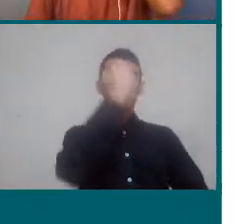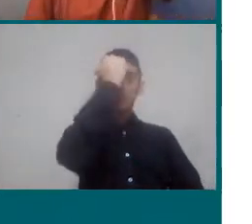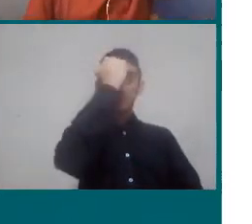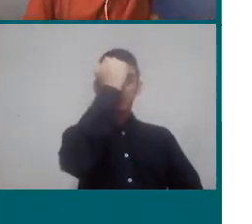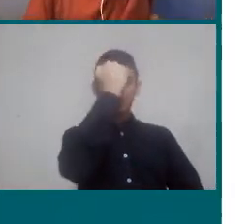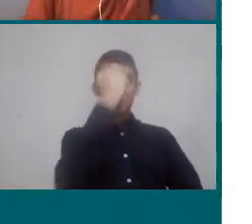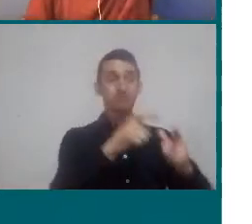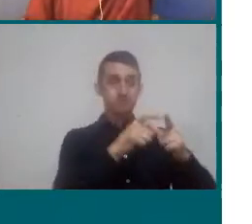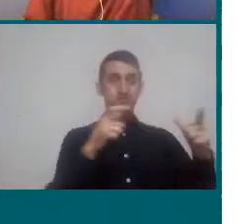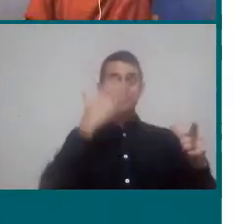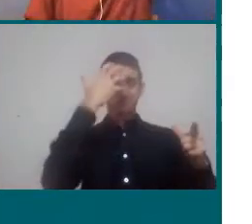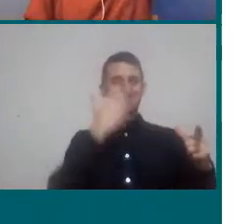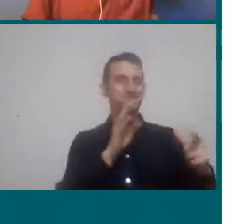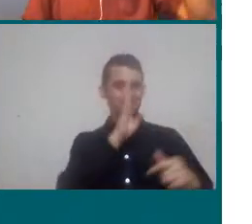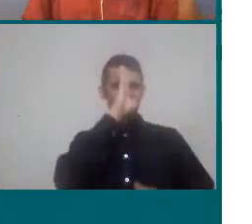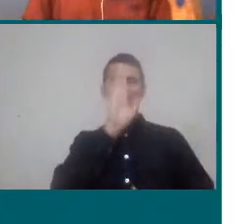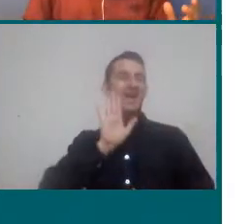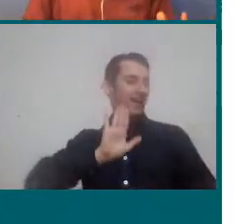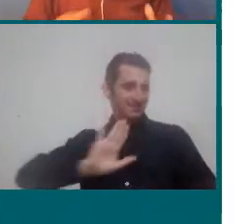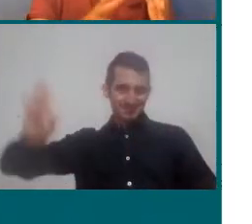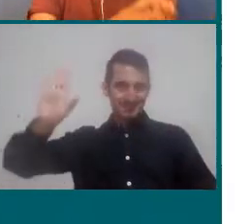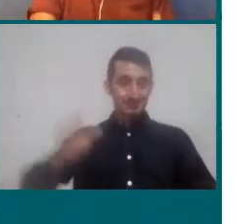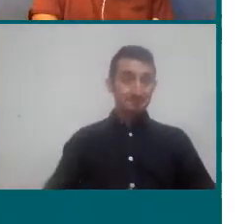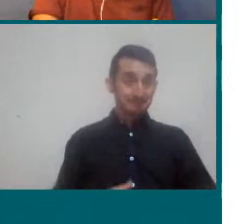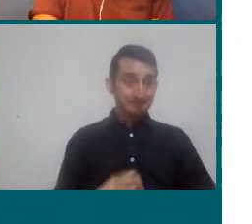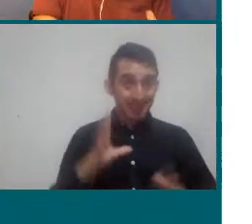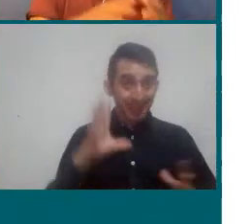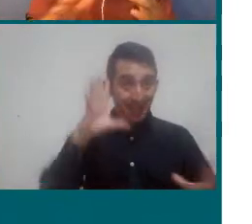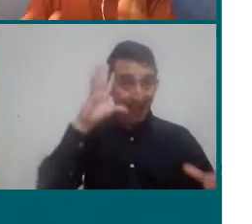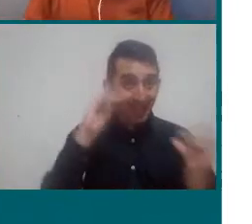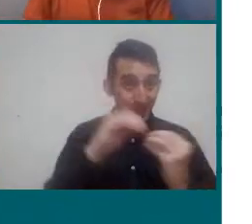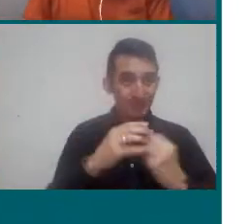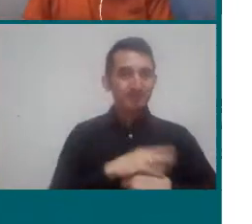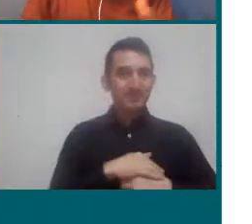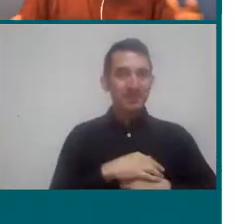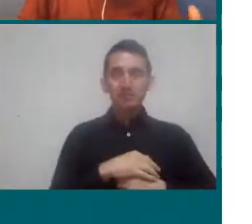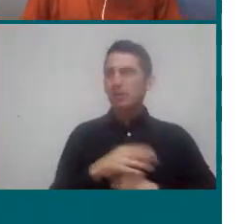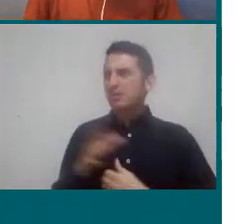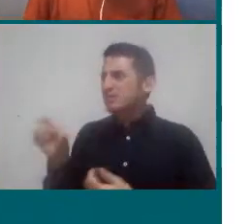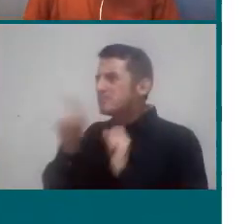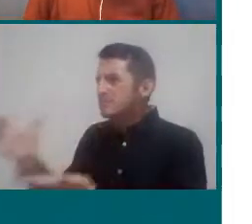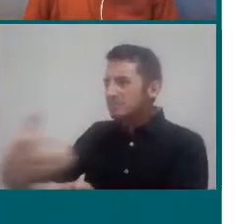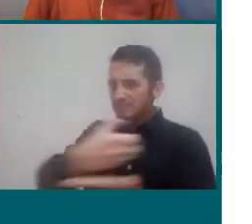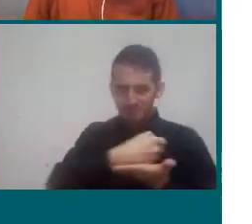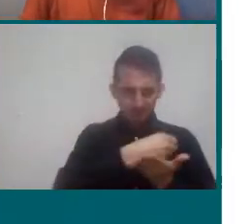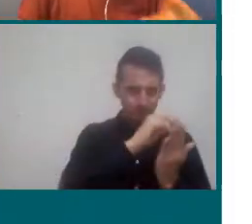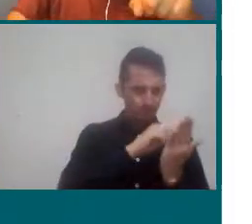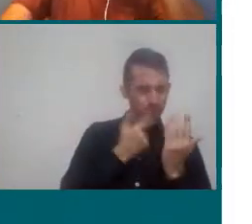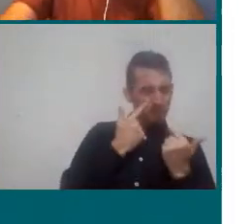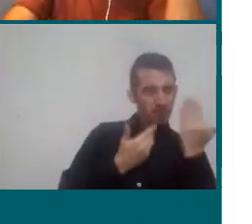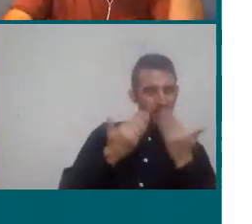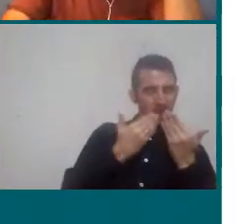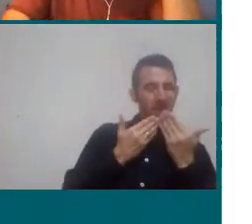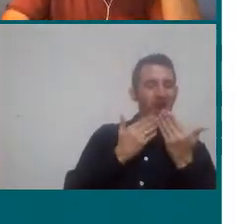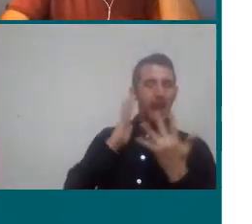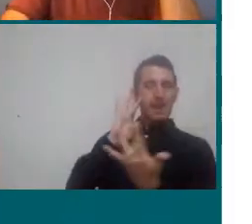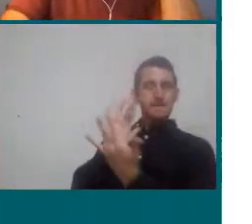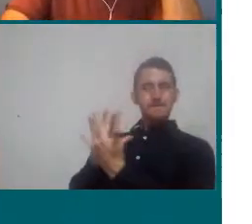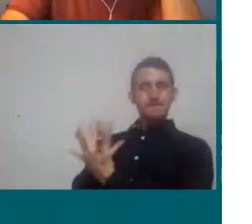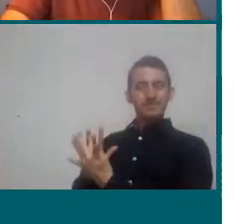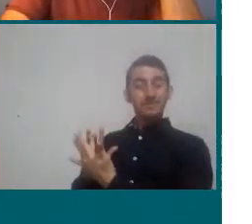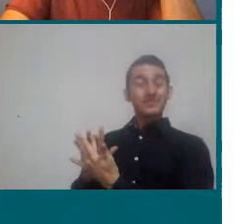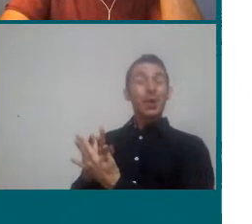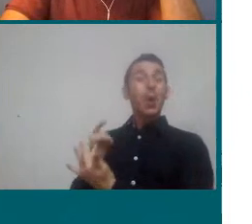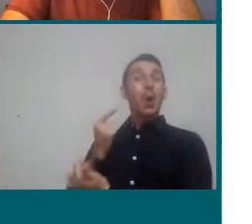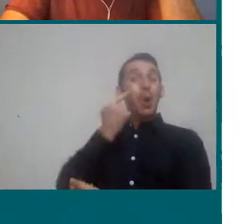trabajamos y cuando evaluamos, trabajamos así, ¿verdad? Recogemos datos, analizamos y tomamos decisiones. Pero es que en función de cómo tomemos